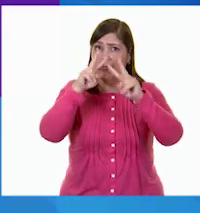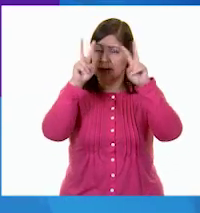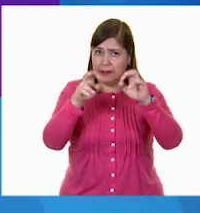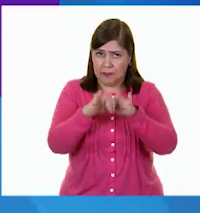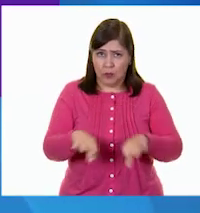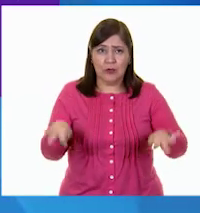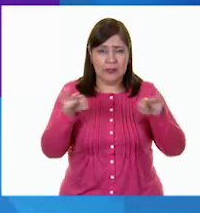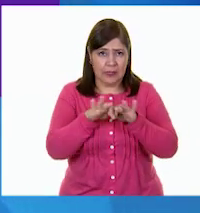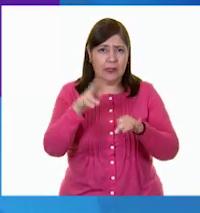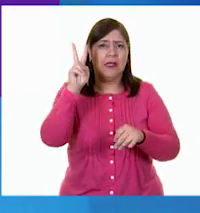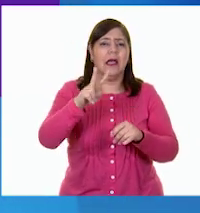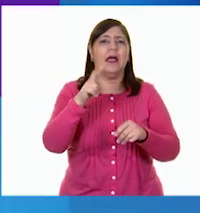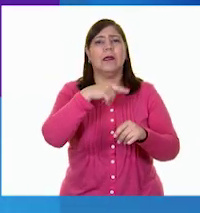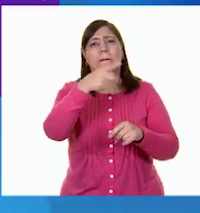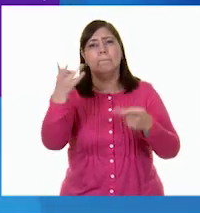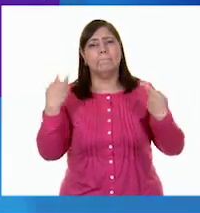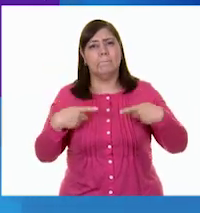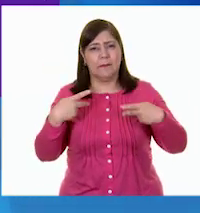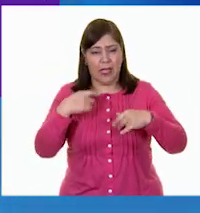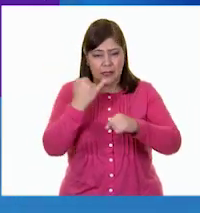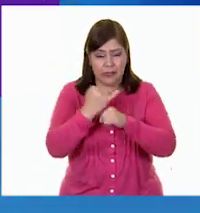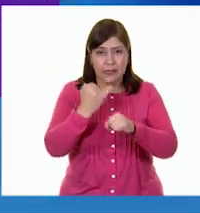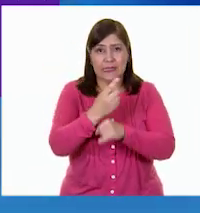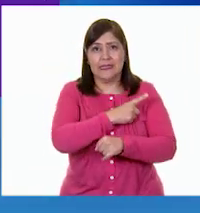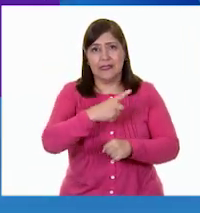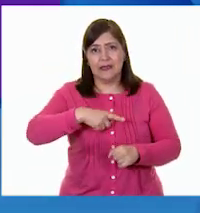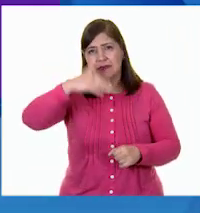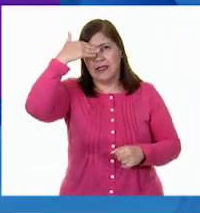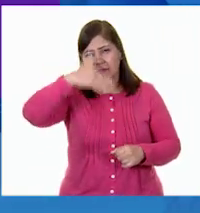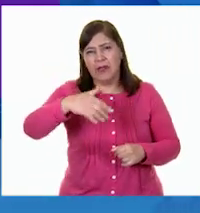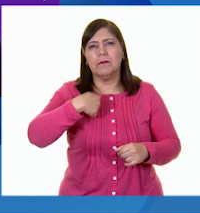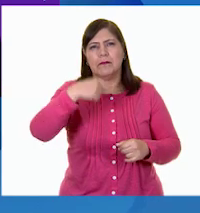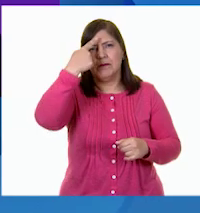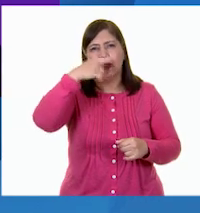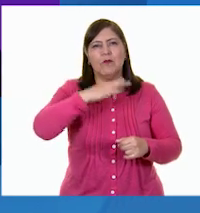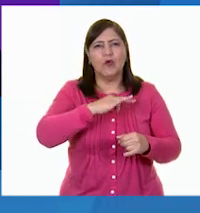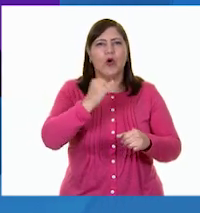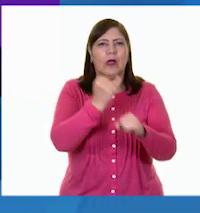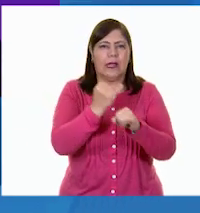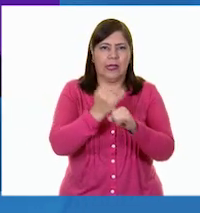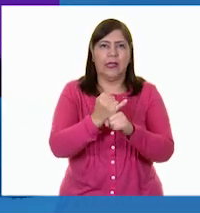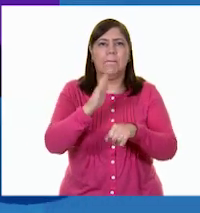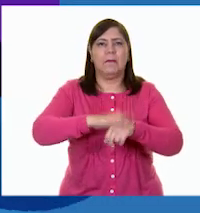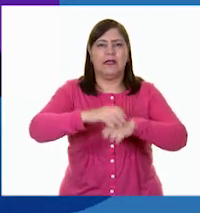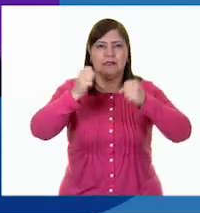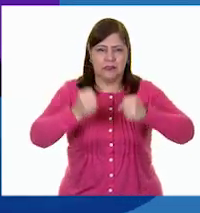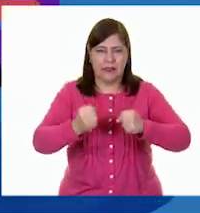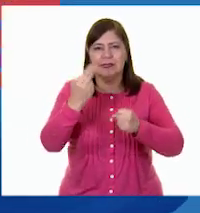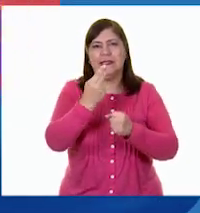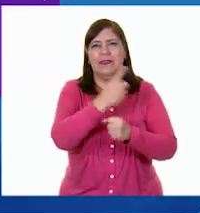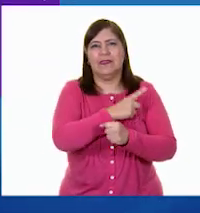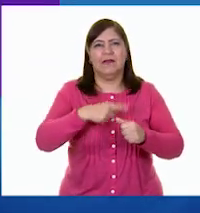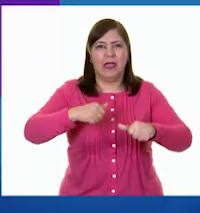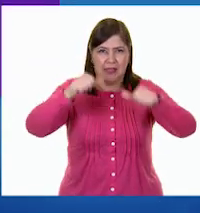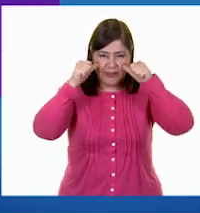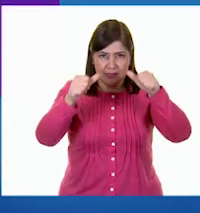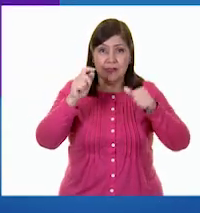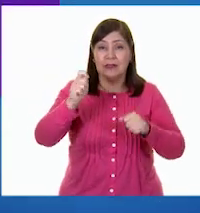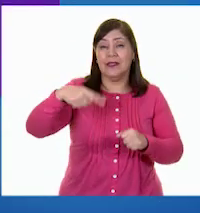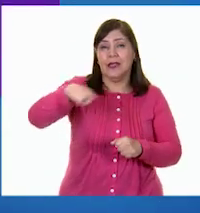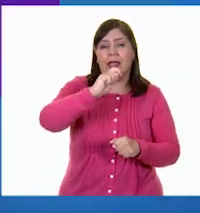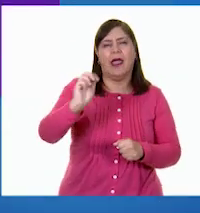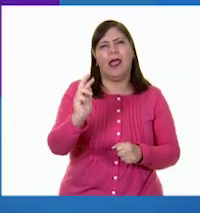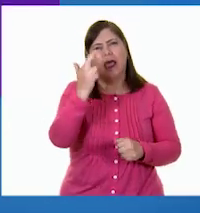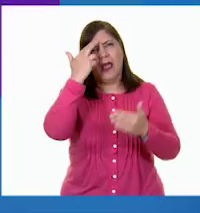que todos los cibernautas debemos conocer para navegar de forma segura. Así que pongan mucha atención. ¿Recuerdas que en